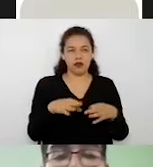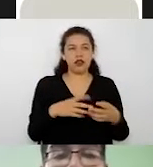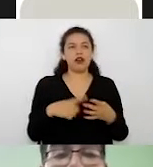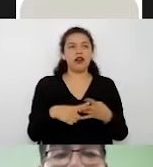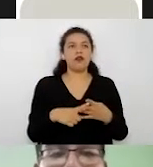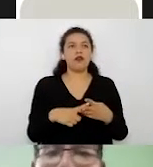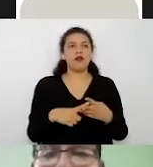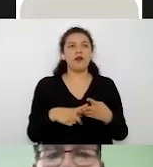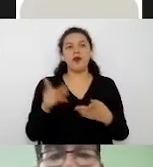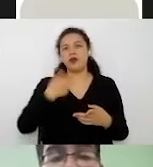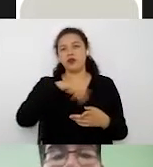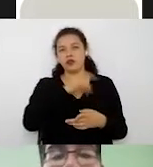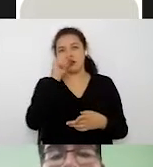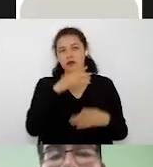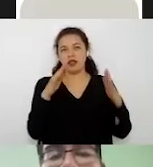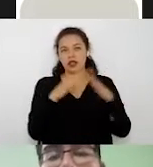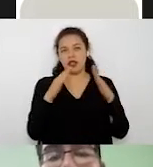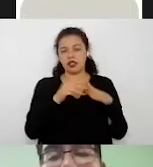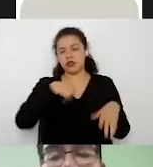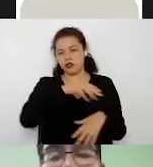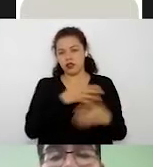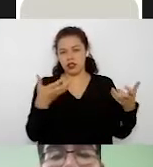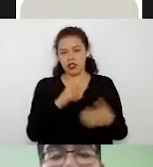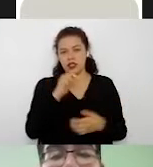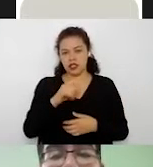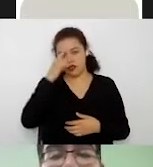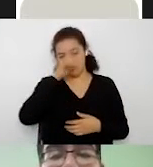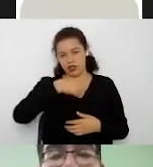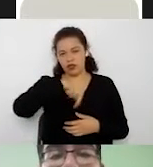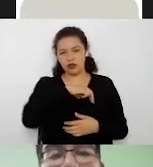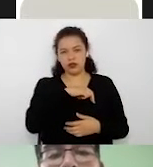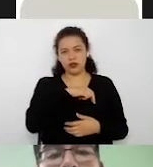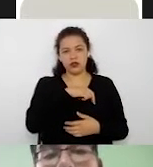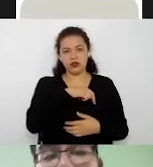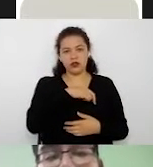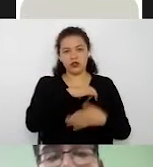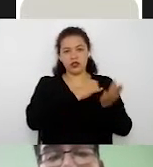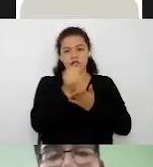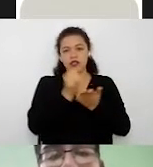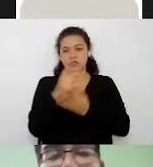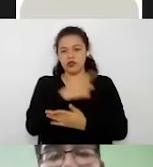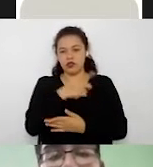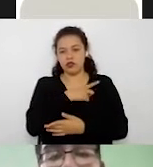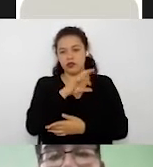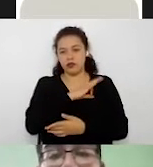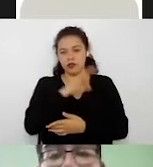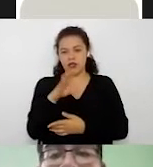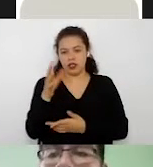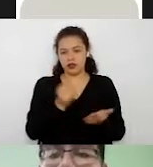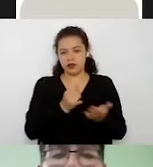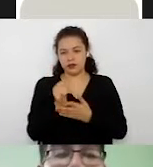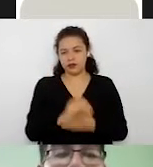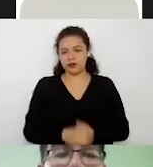nosotros mismos en casa podríamos hacerlo y tomar nuestras propias decisiones. Como les